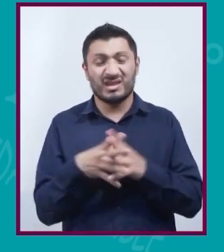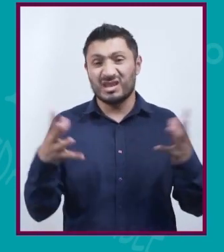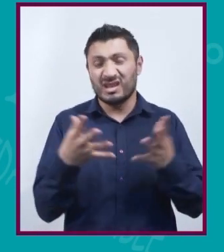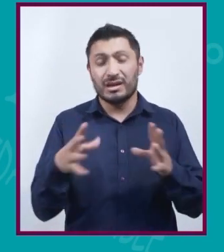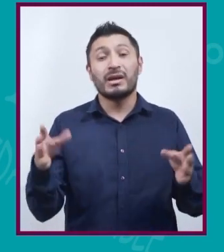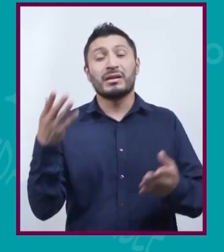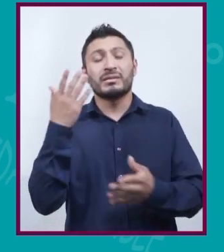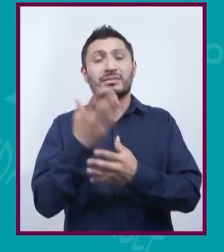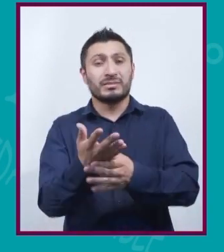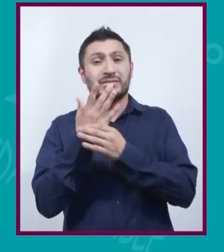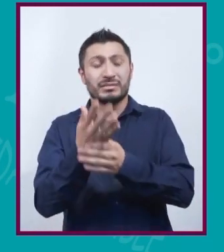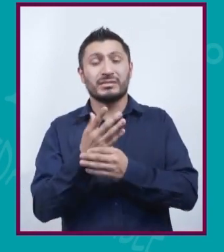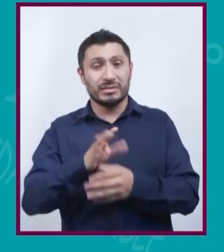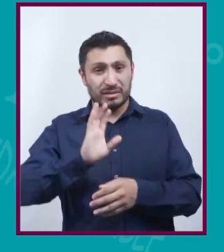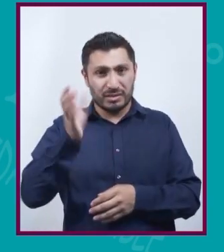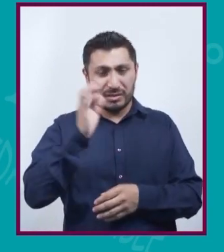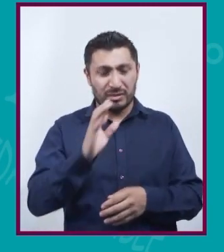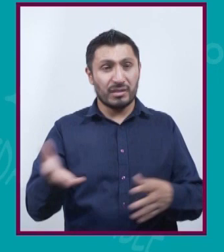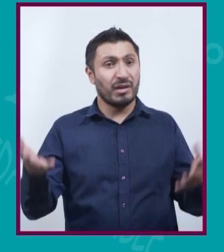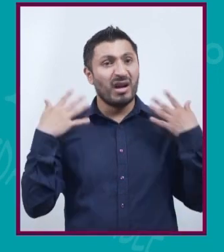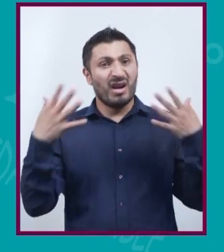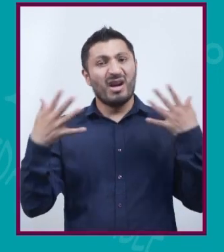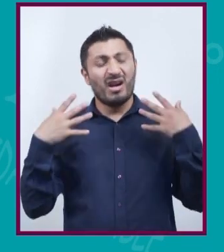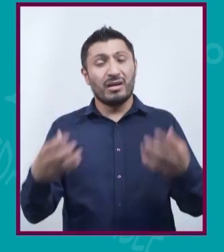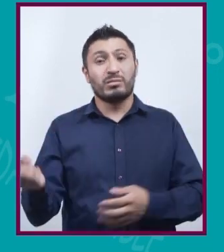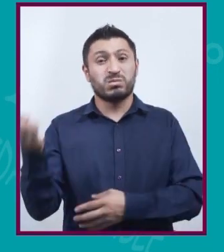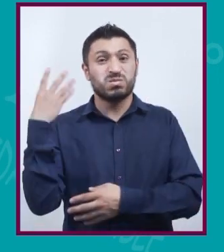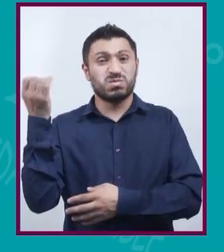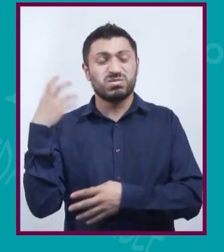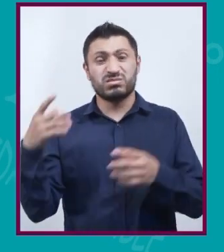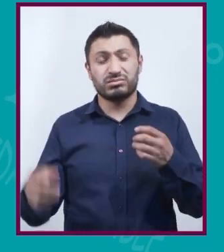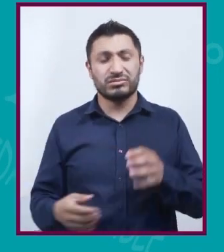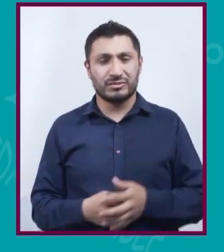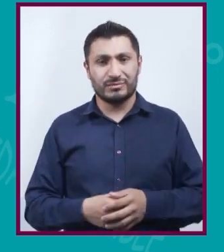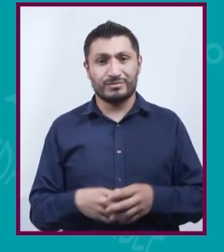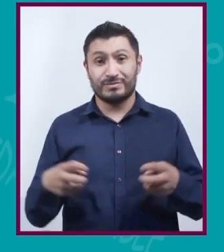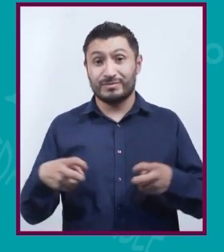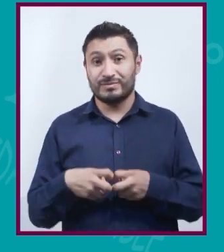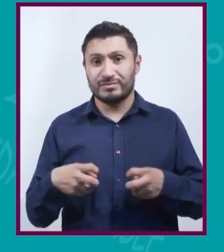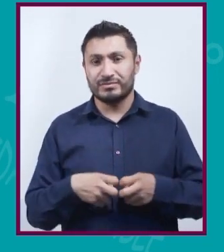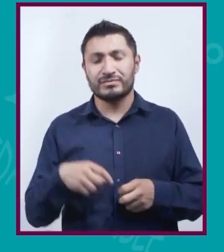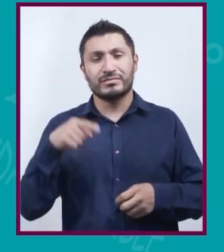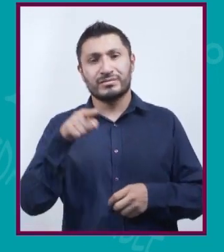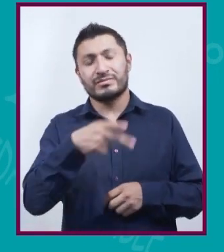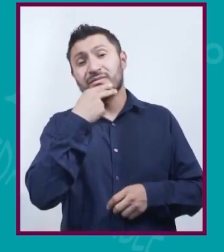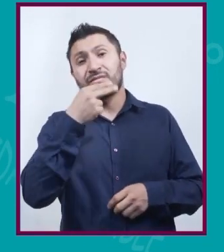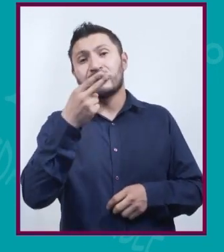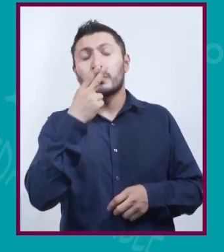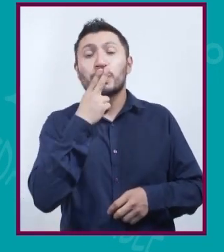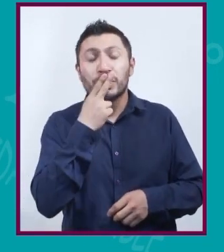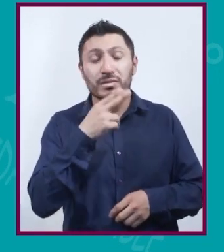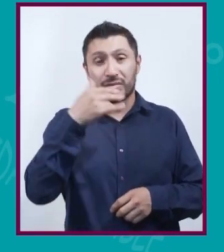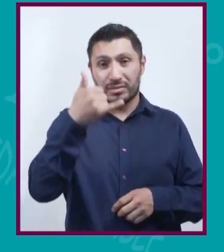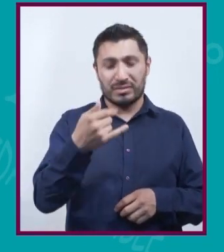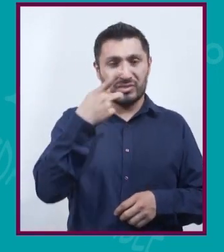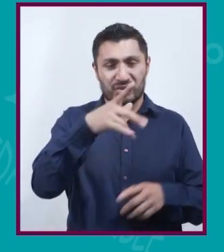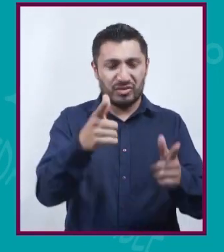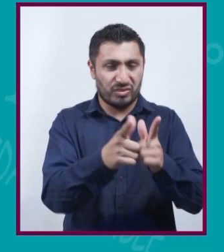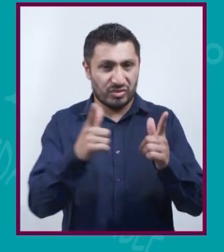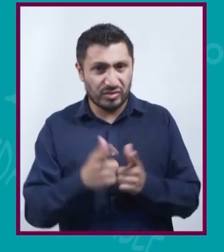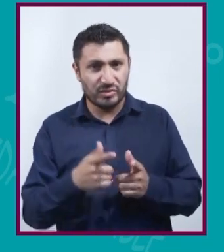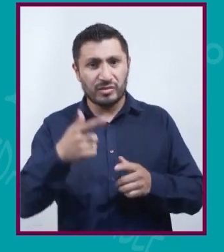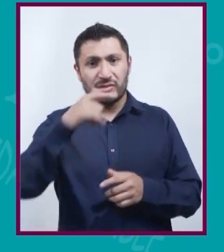especie de ademán de guerra que hacía con su mano en los momentos más acalorados de los mítines. Hitler y su gabinete